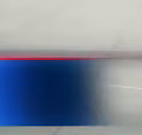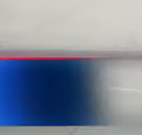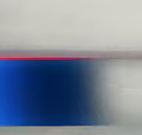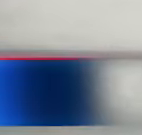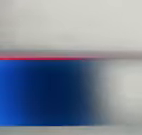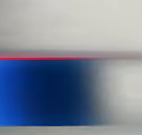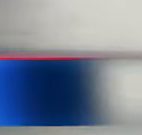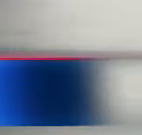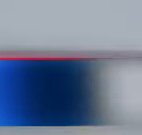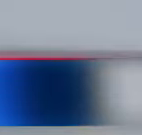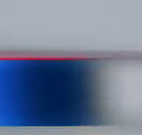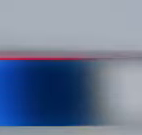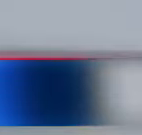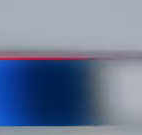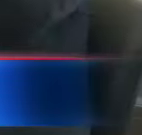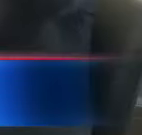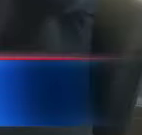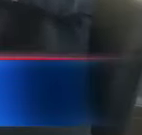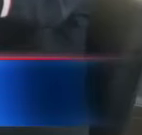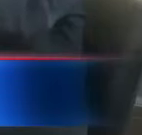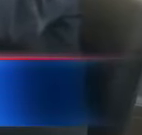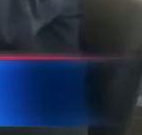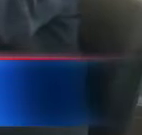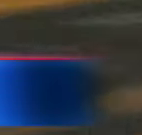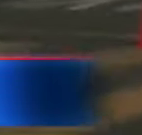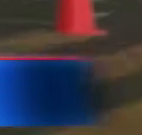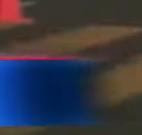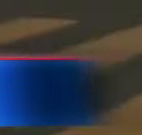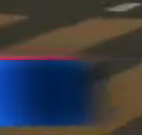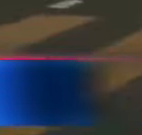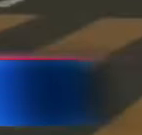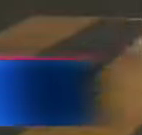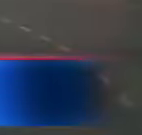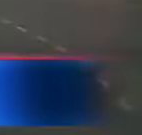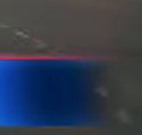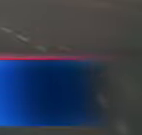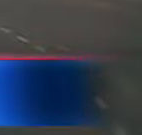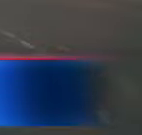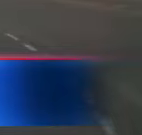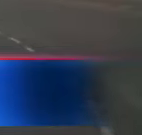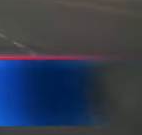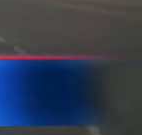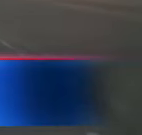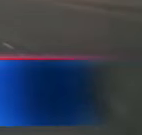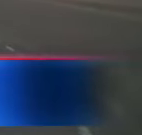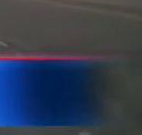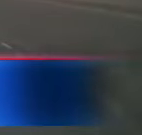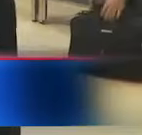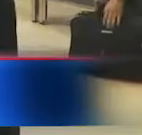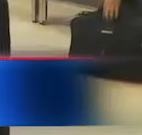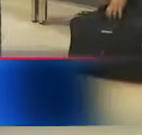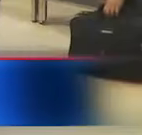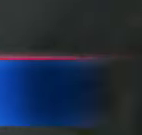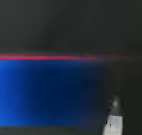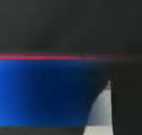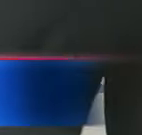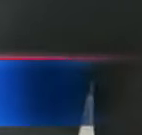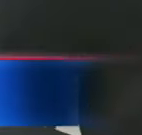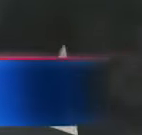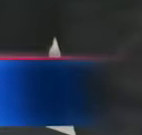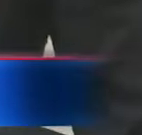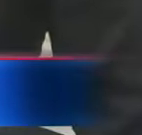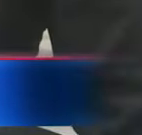Aeropuerto Internacional Mariscal Sucre de Quito ganó reconocimiento por sobre 400 aeropuertos